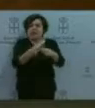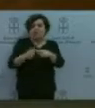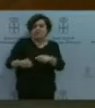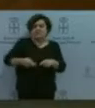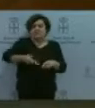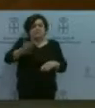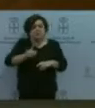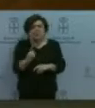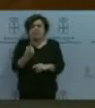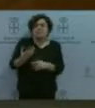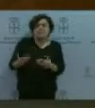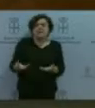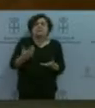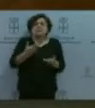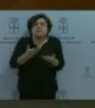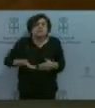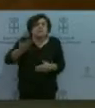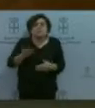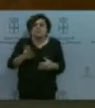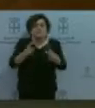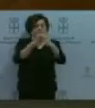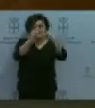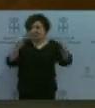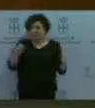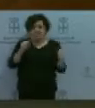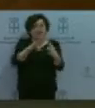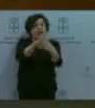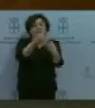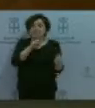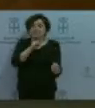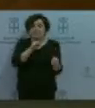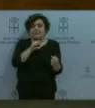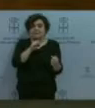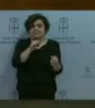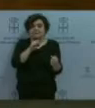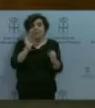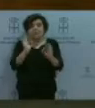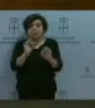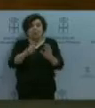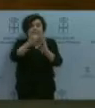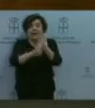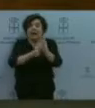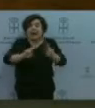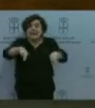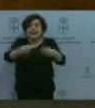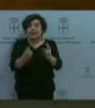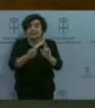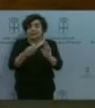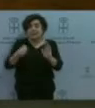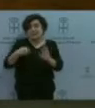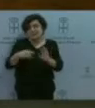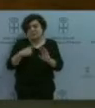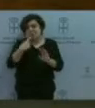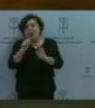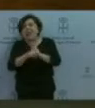podamos entender. Y obviamente una reforma como esta, con el embrollo y con el rollo, perdonen la expresión, que vamos a